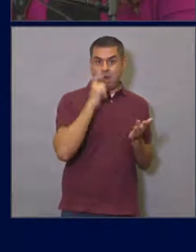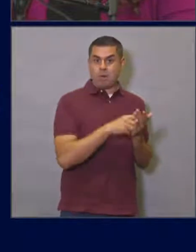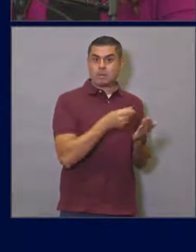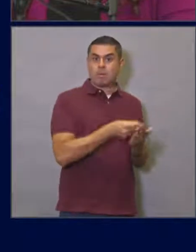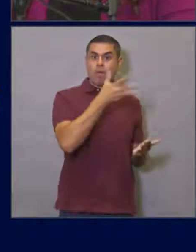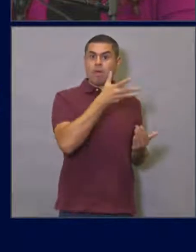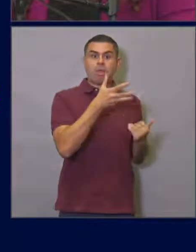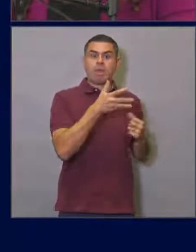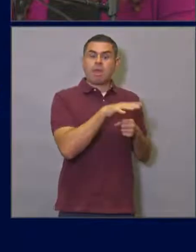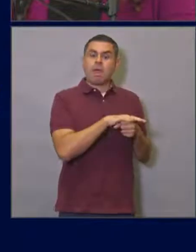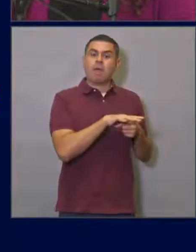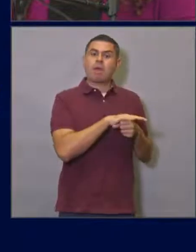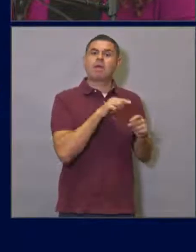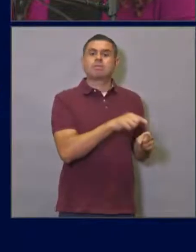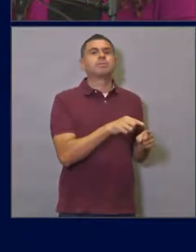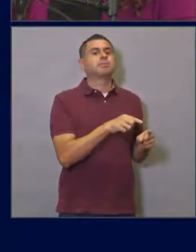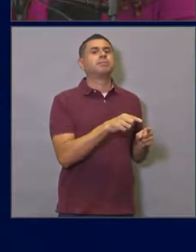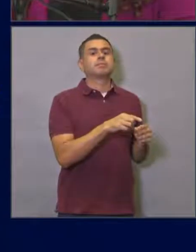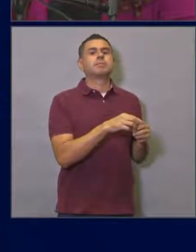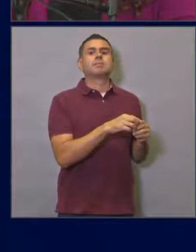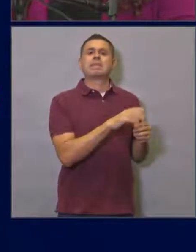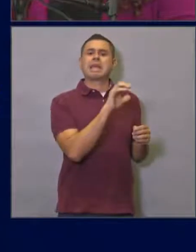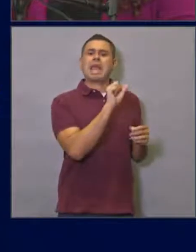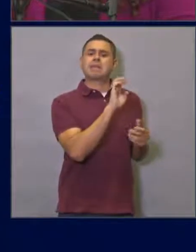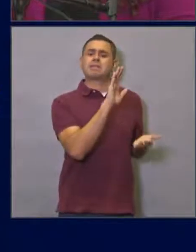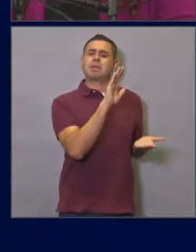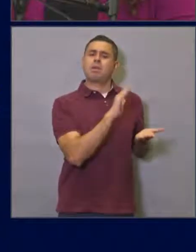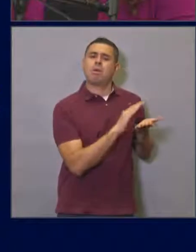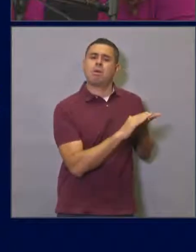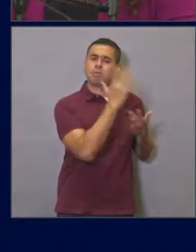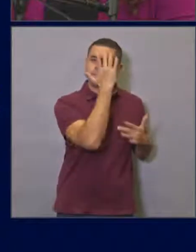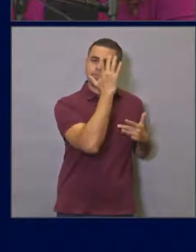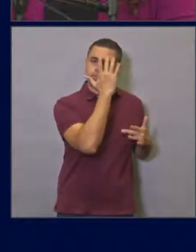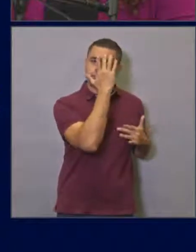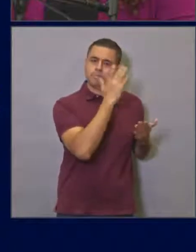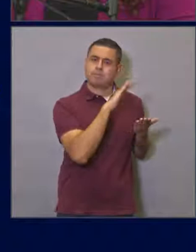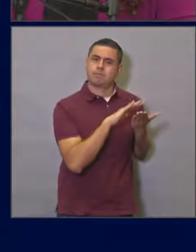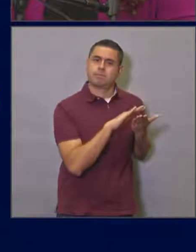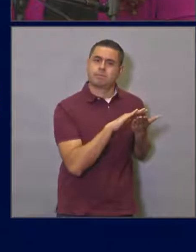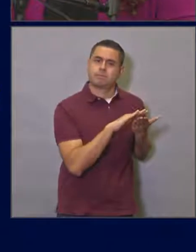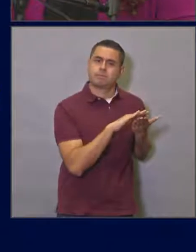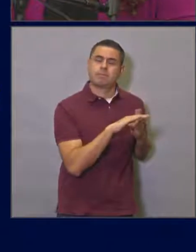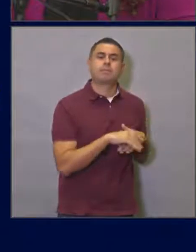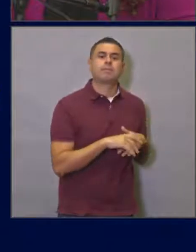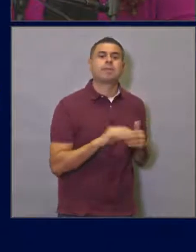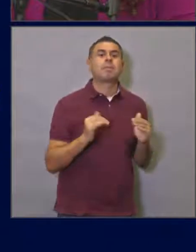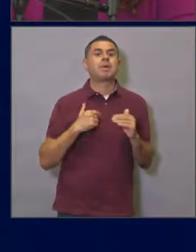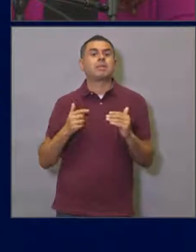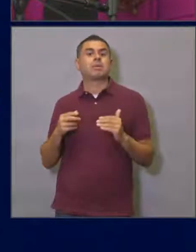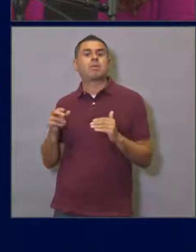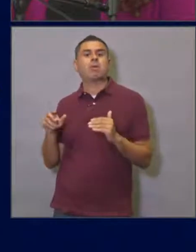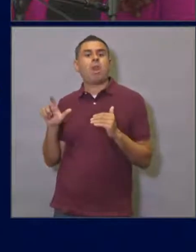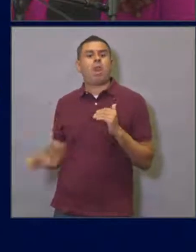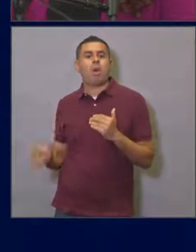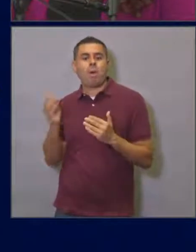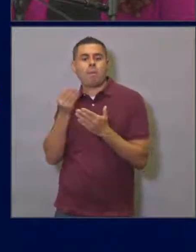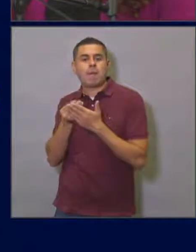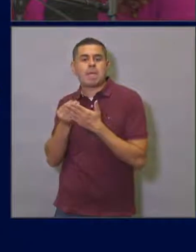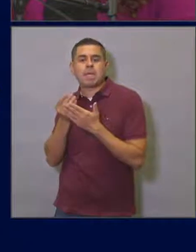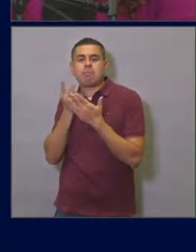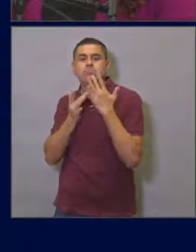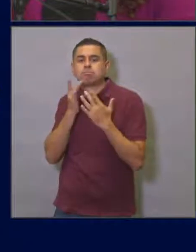son mucho por debajo que los casos que vemos en las zonas de bajos recursos. Seguimos